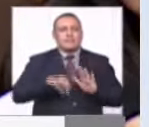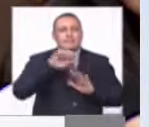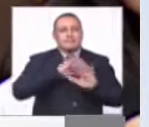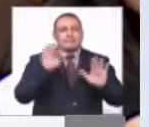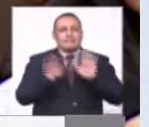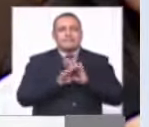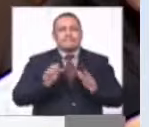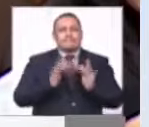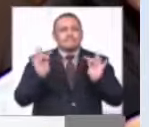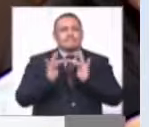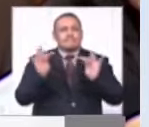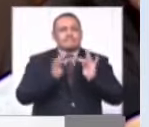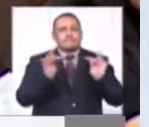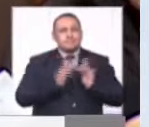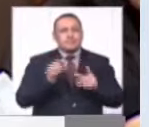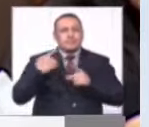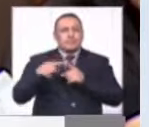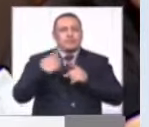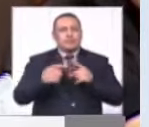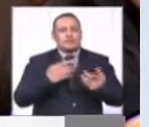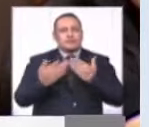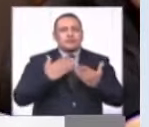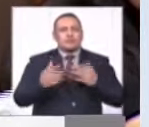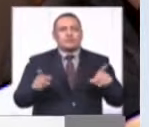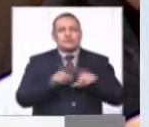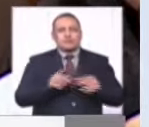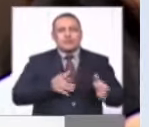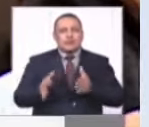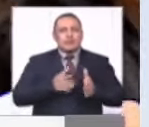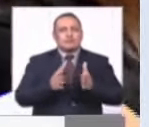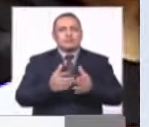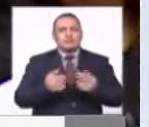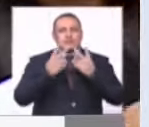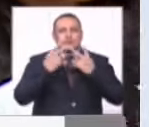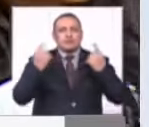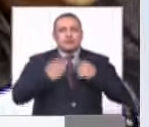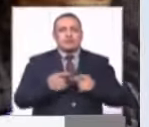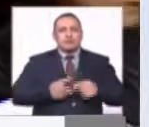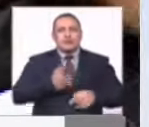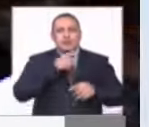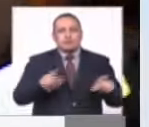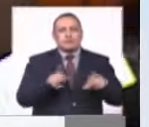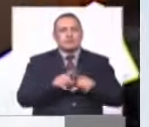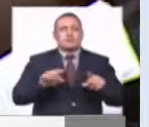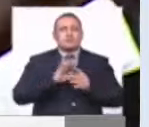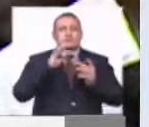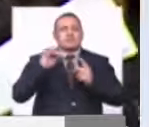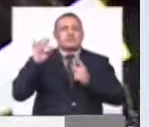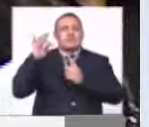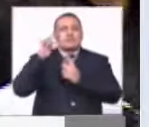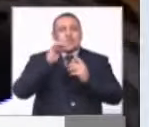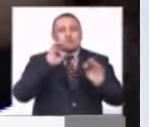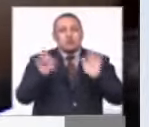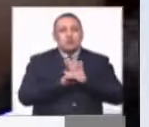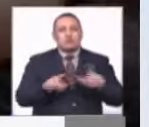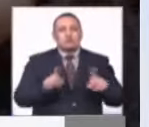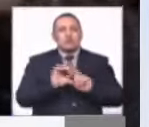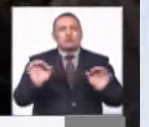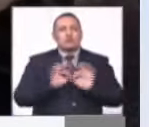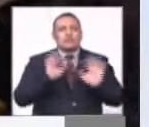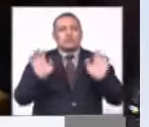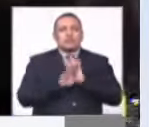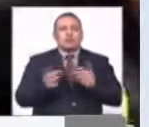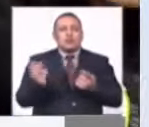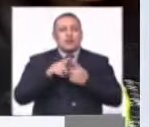proyectarnos a una conectividad multimodal, vía terrestre, acuática y satelital. Sin embargo, ninguna de